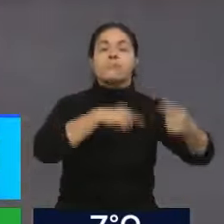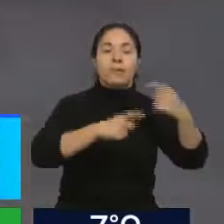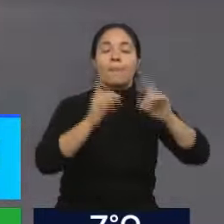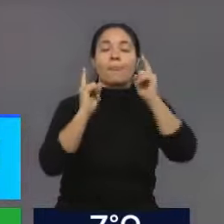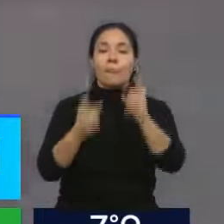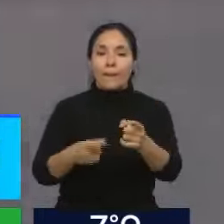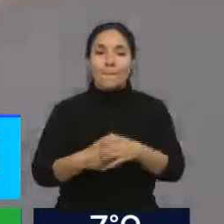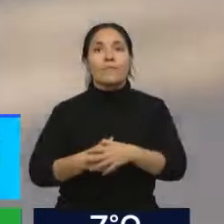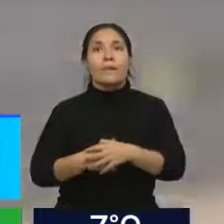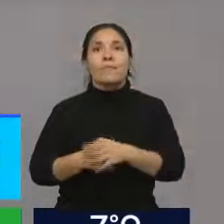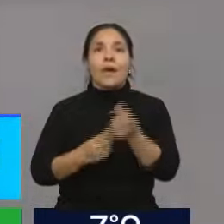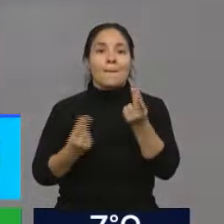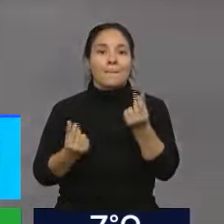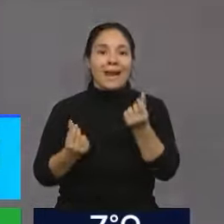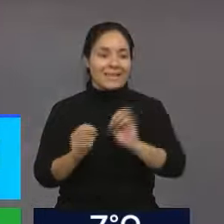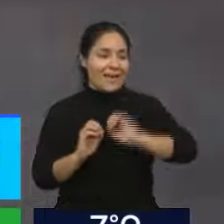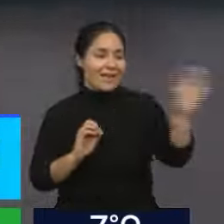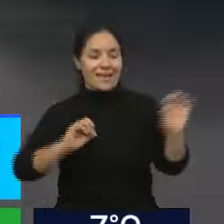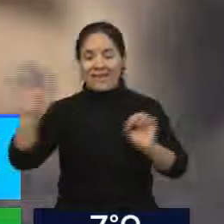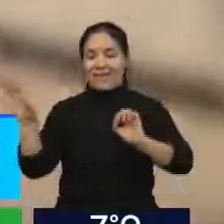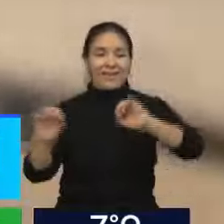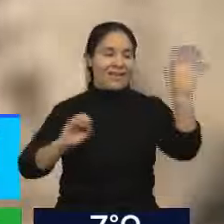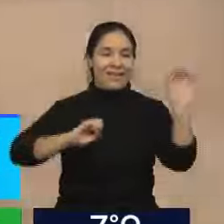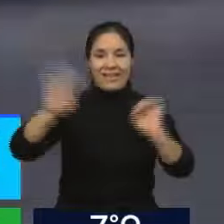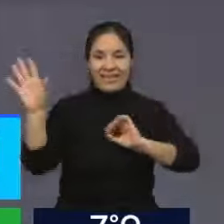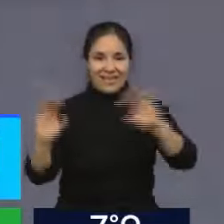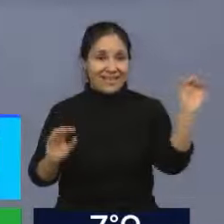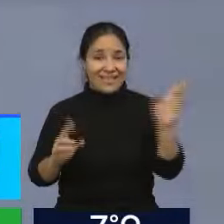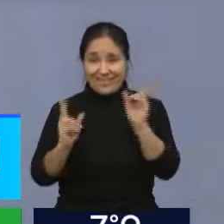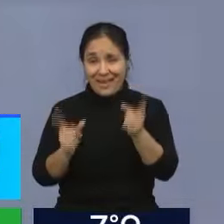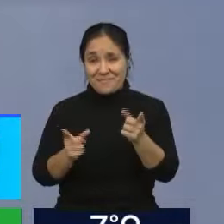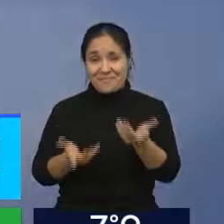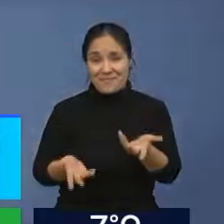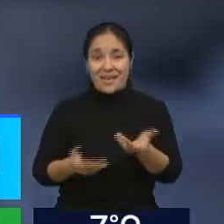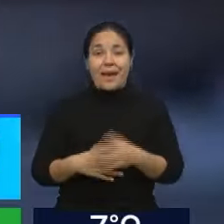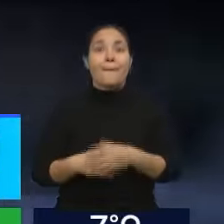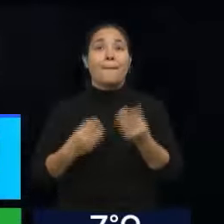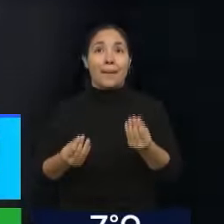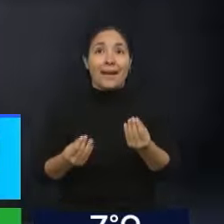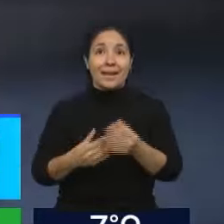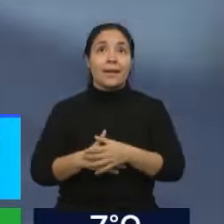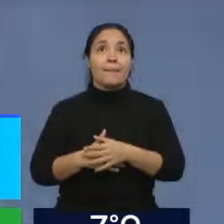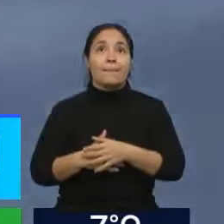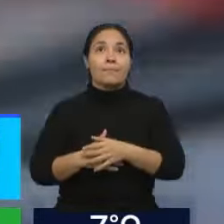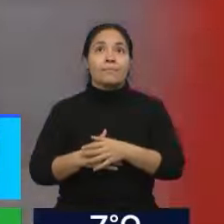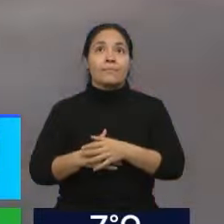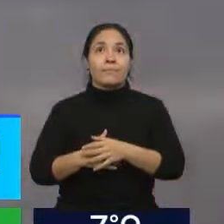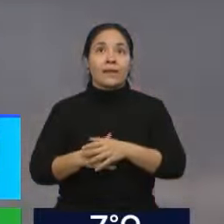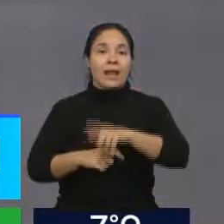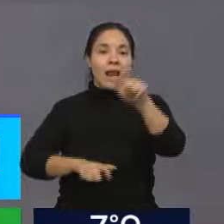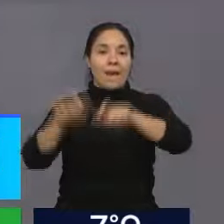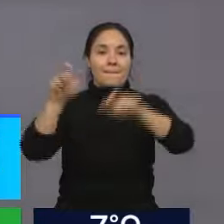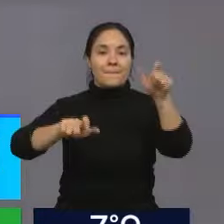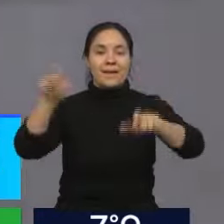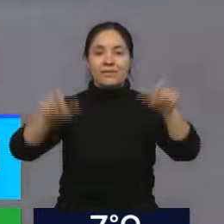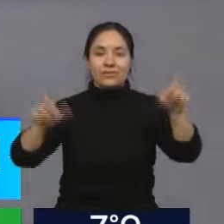también tiraban dinero en efectivo por las ventanillas que eran... Claro, para que la gente se aglutinara en ese lugar e